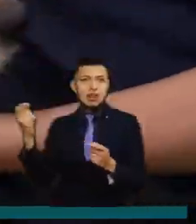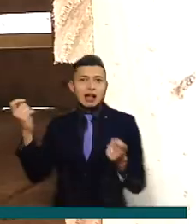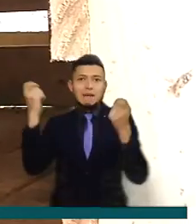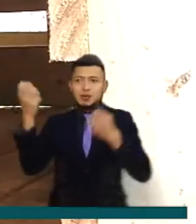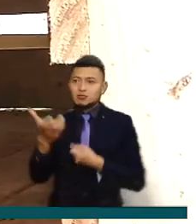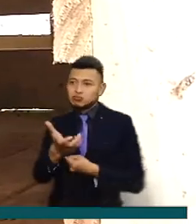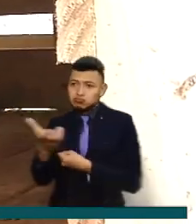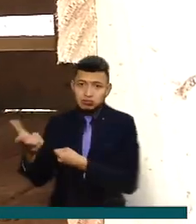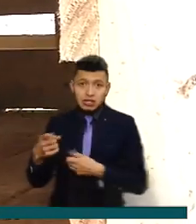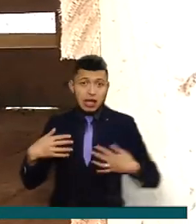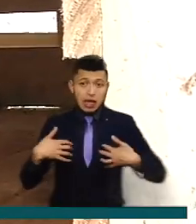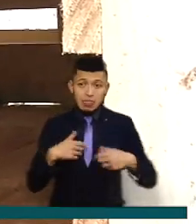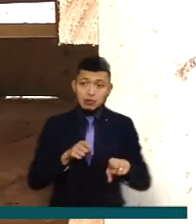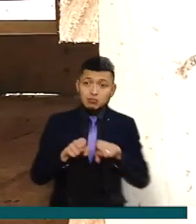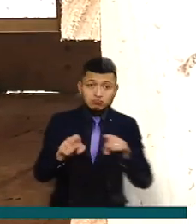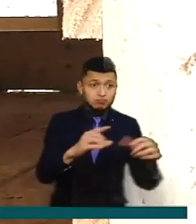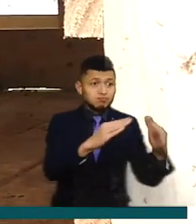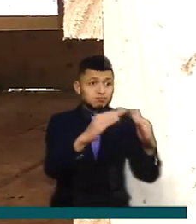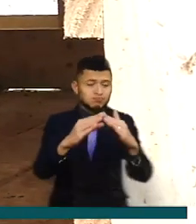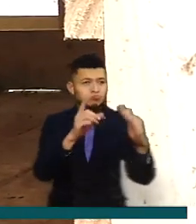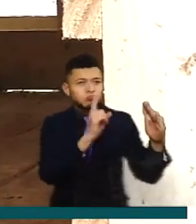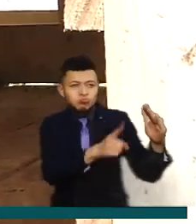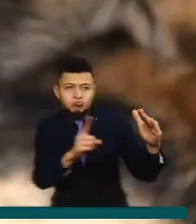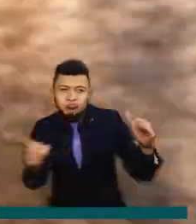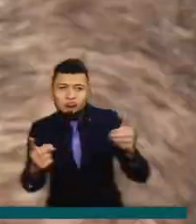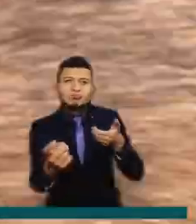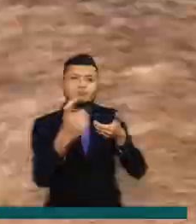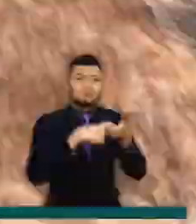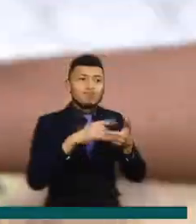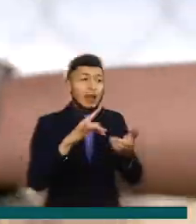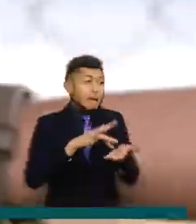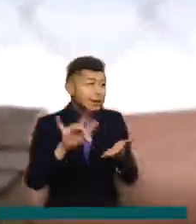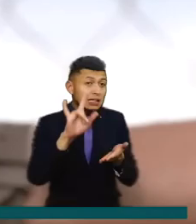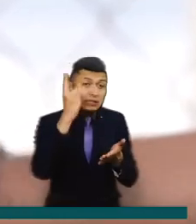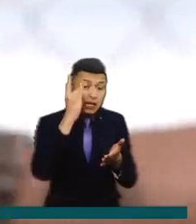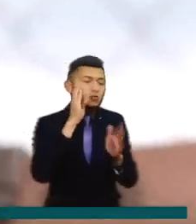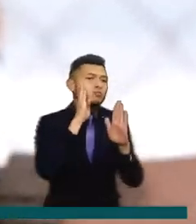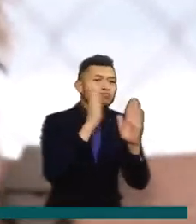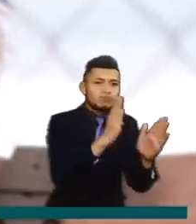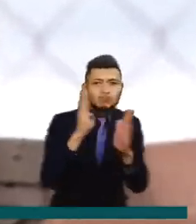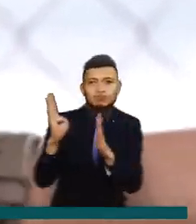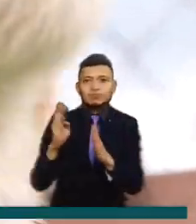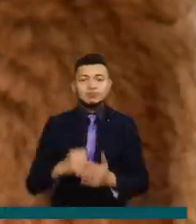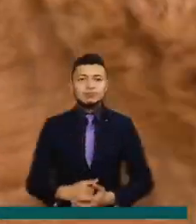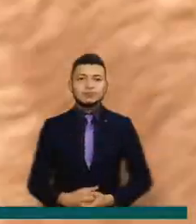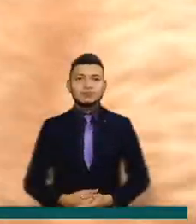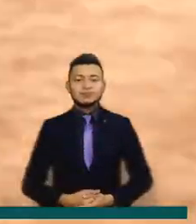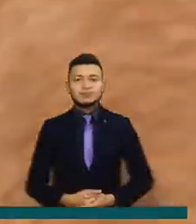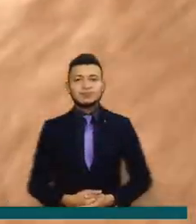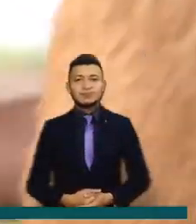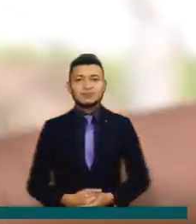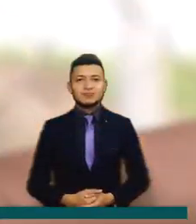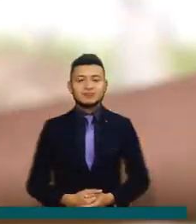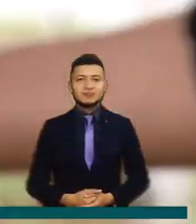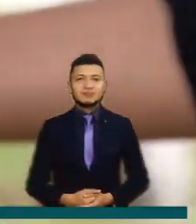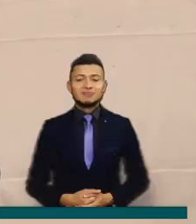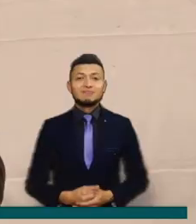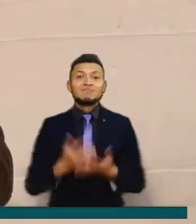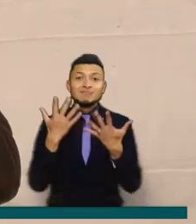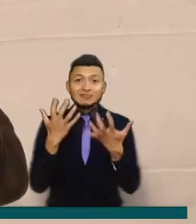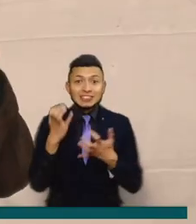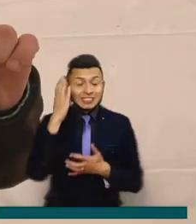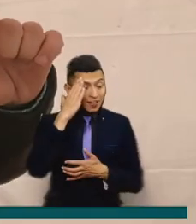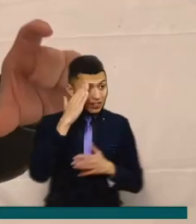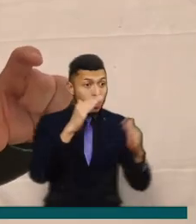para registrar a los animales por vivienda y ayudarlos en medio de una emergencia. Con el ánimo de censar